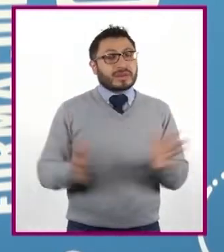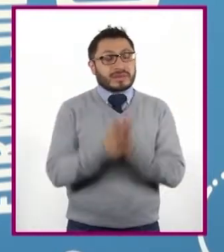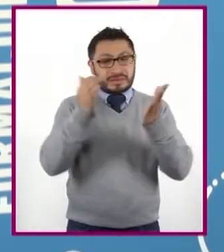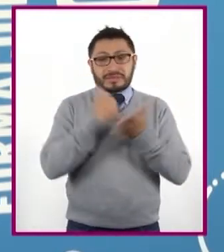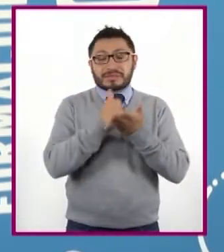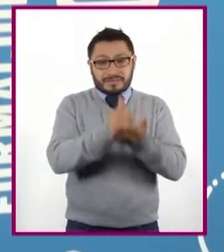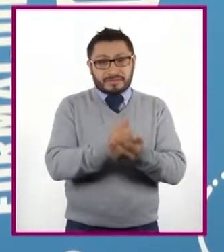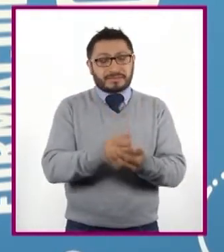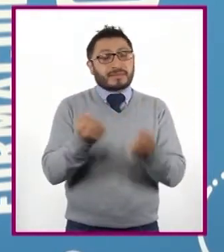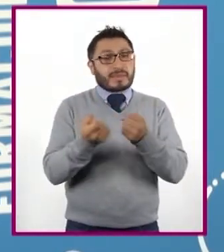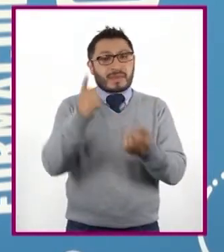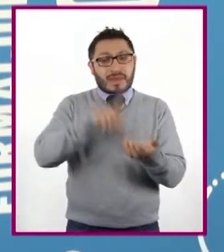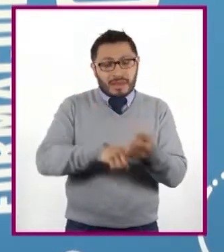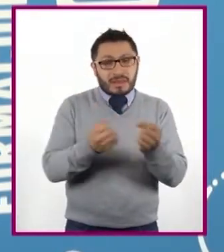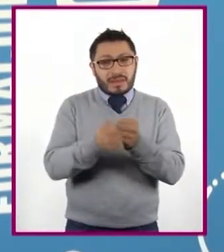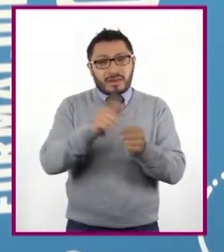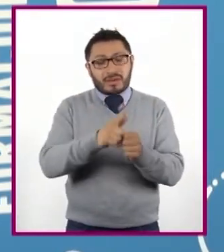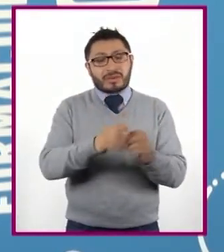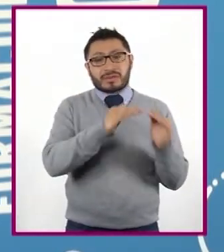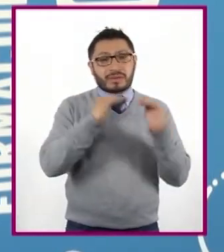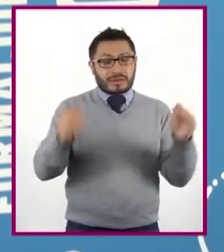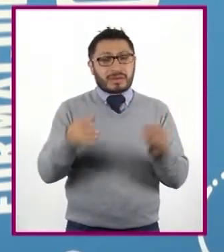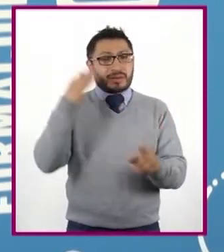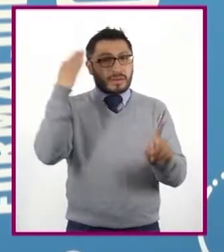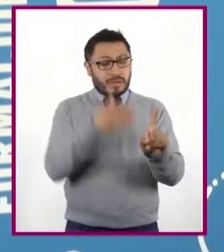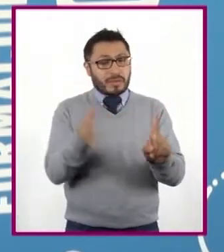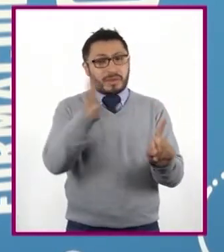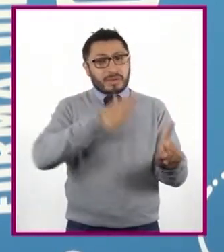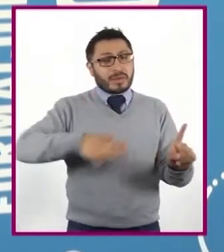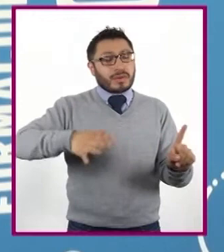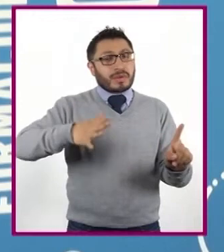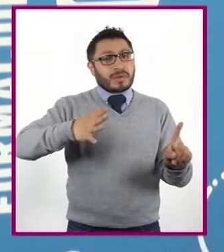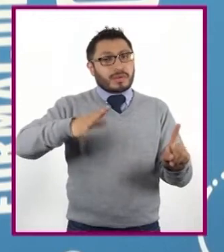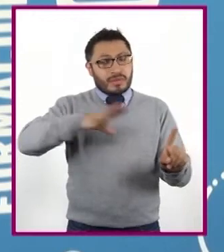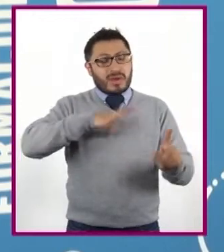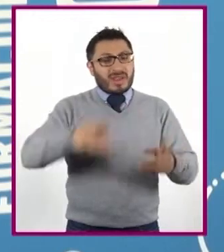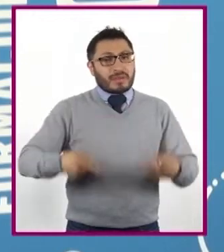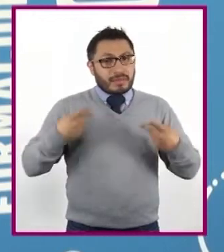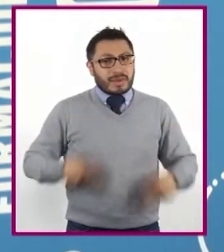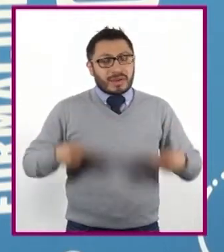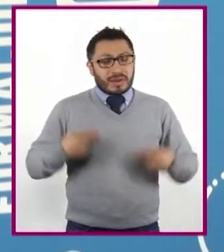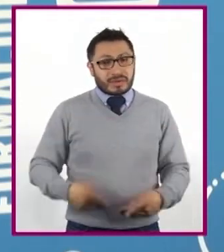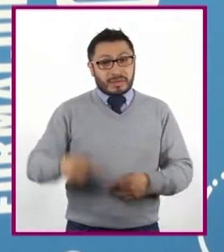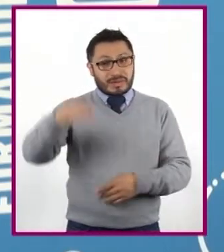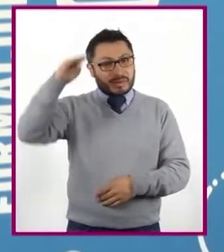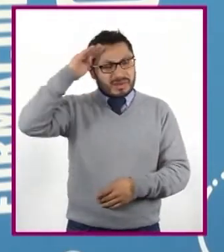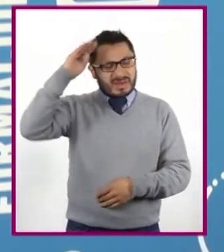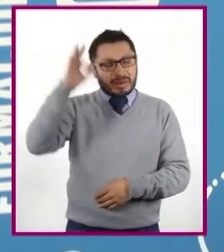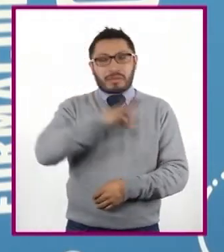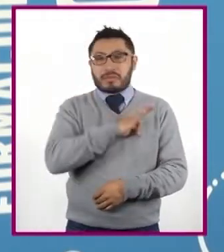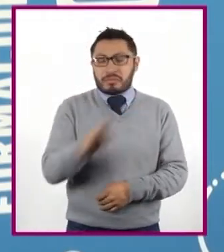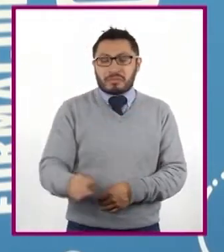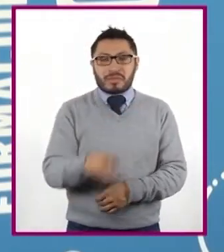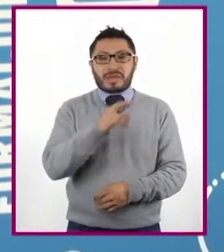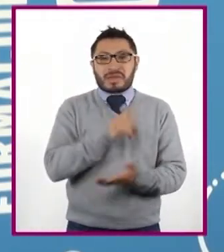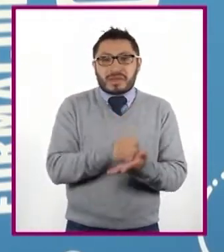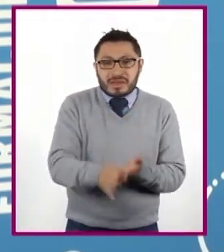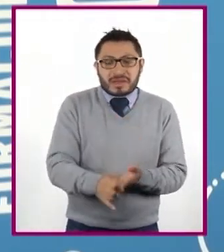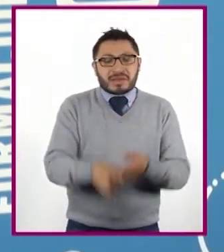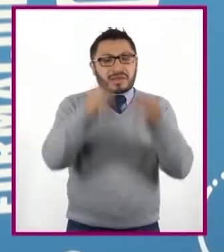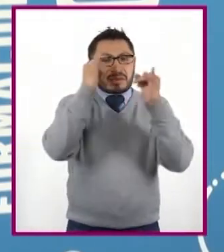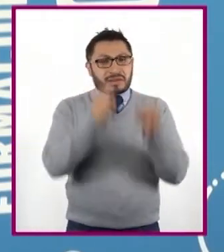democráticas se busca formar ciudadanas y ciudadanos con capacidad para tomar decisiones